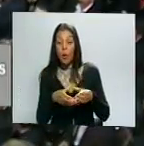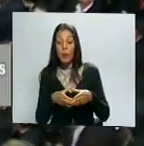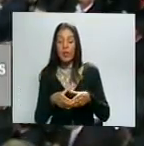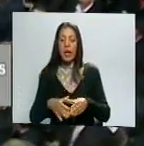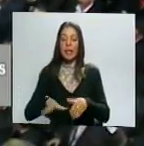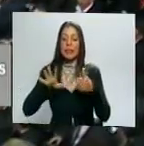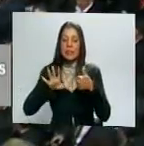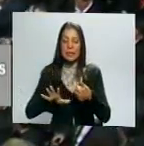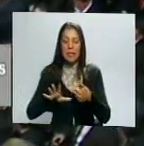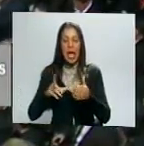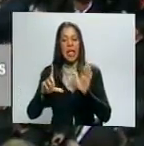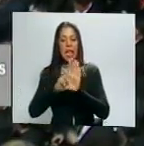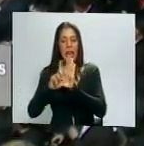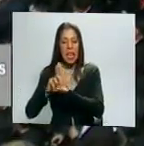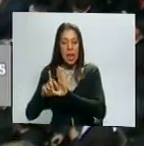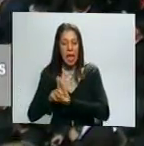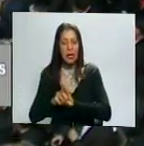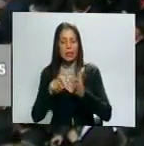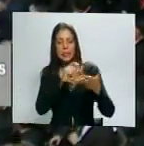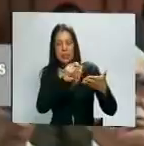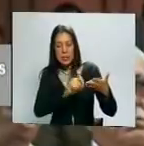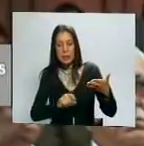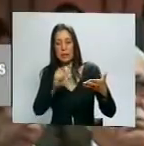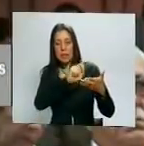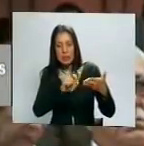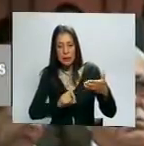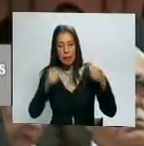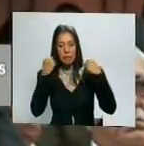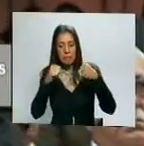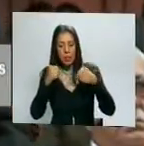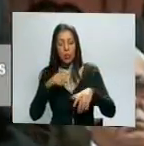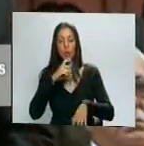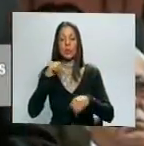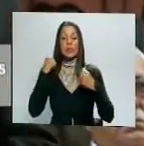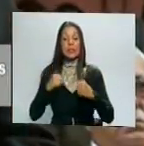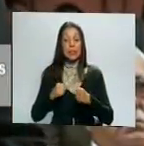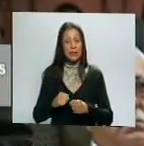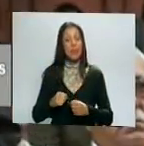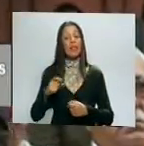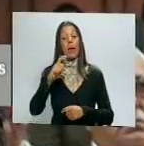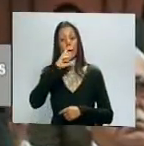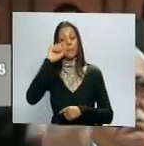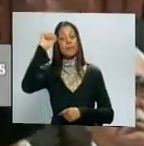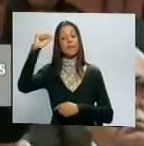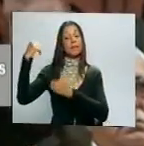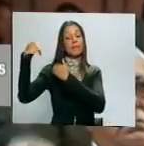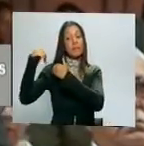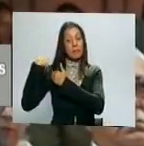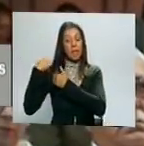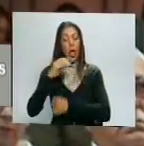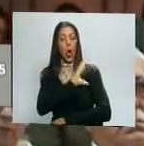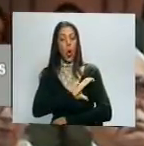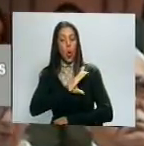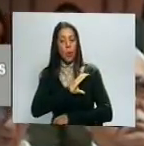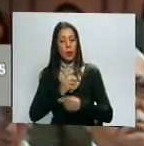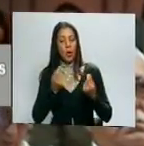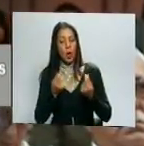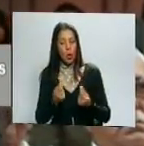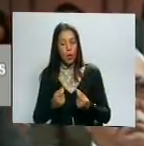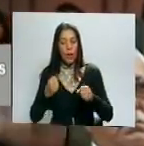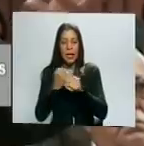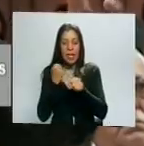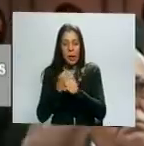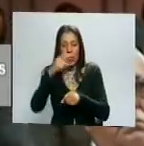de las 8 leyes que nos encomendó el presidente, y entiendo que esa comisión ha estado trabajando